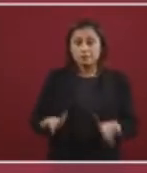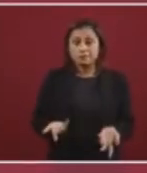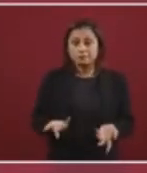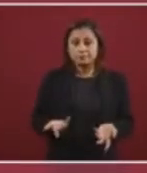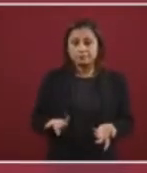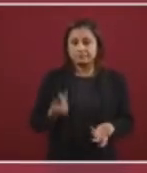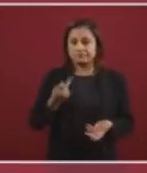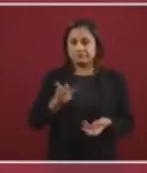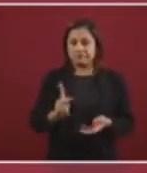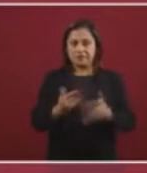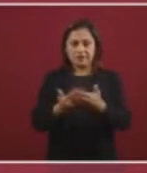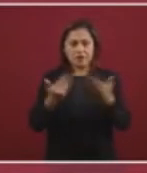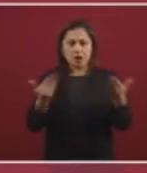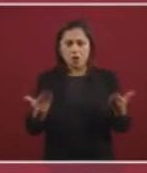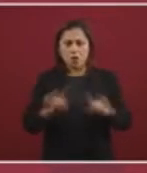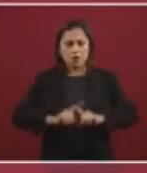Ahora